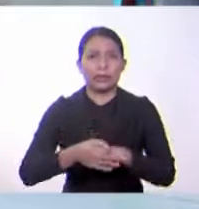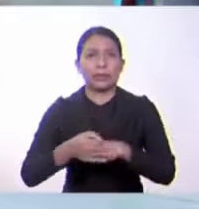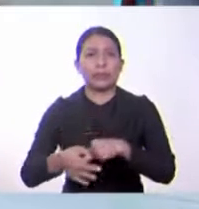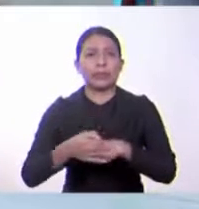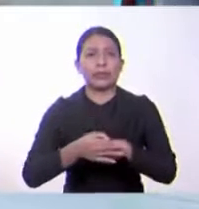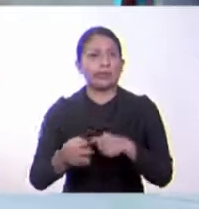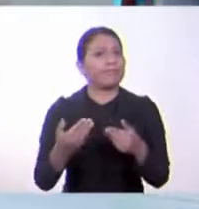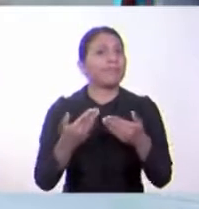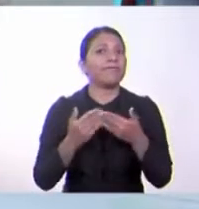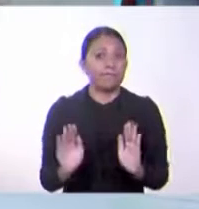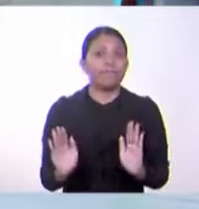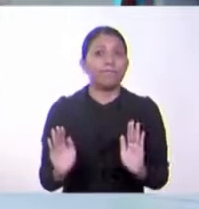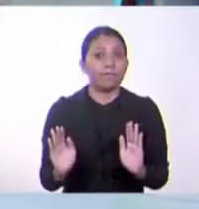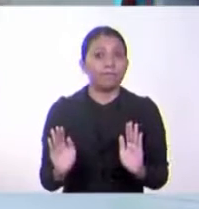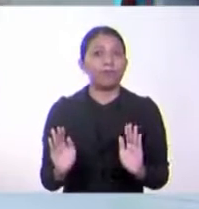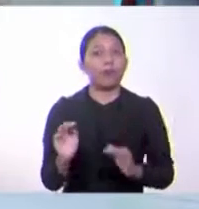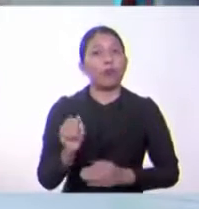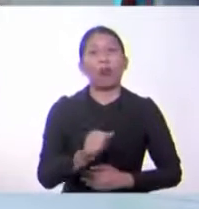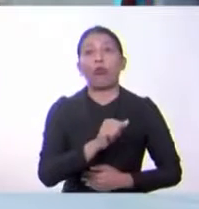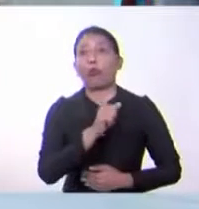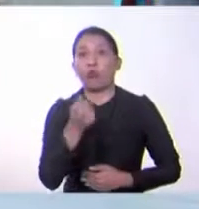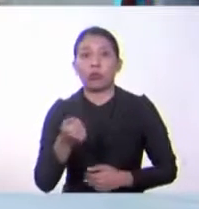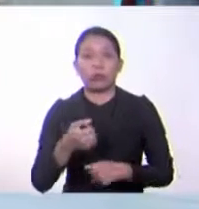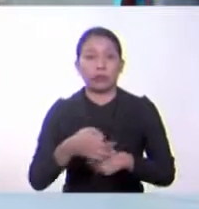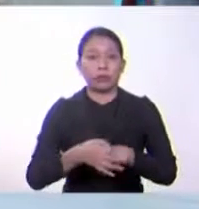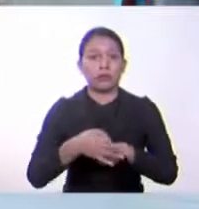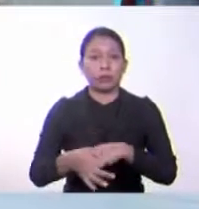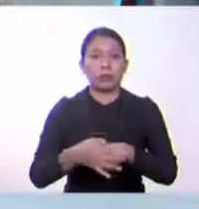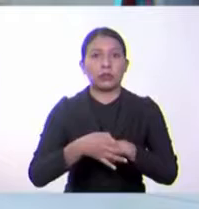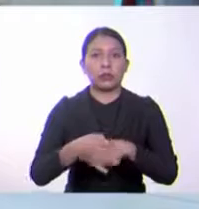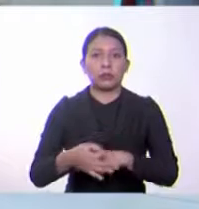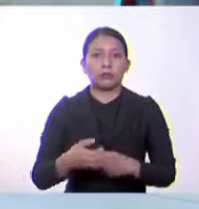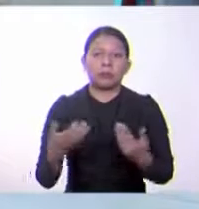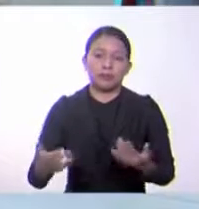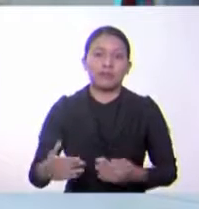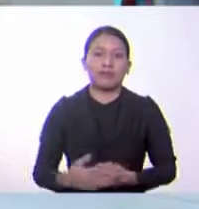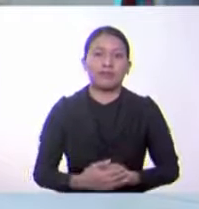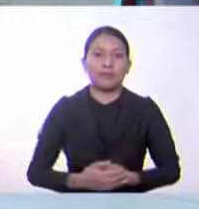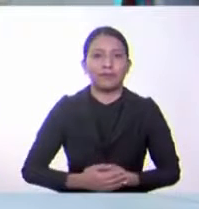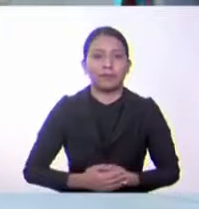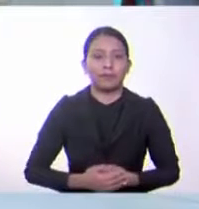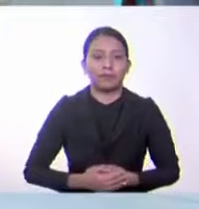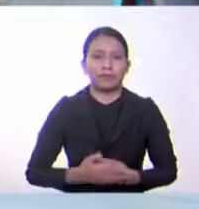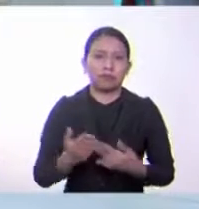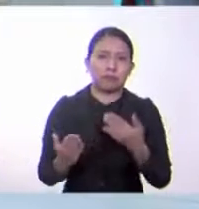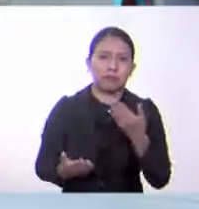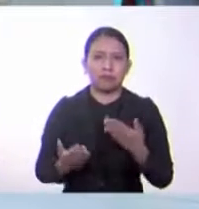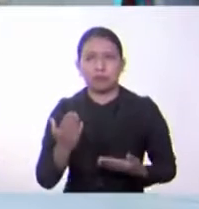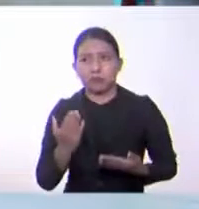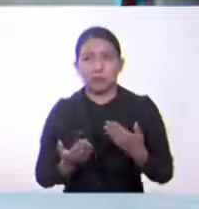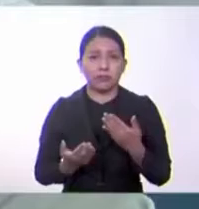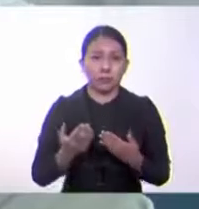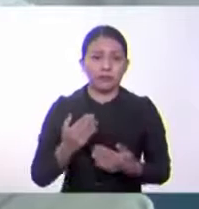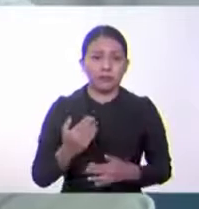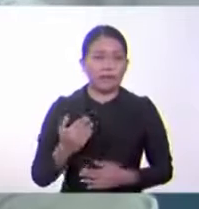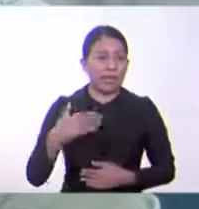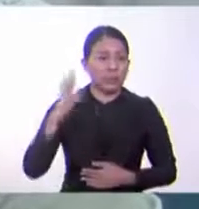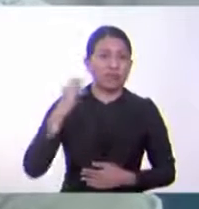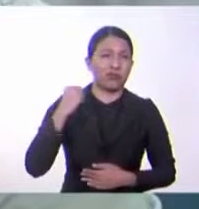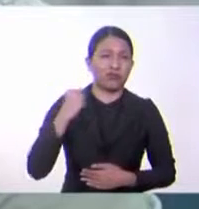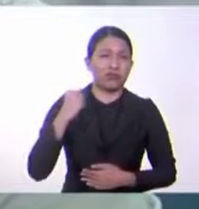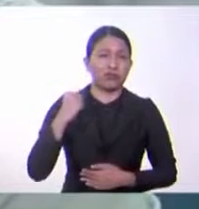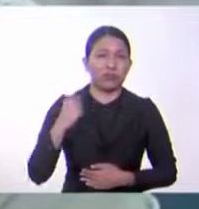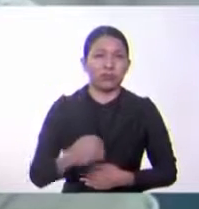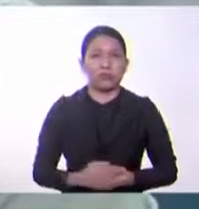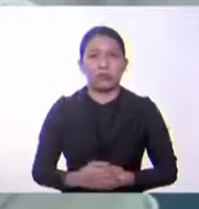hacen diferentes de otro tipo de células. Bueno, una de ellas, y quizás también de las más relevantes, es